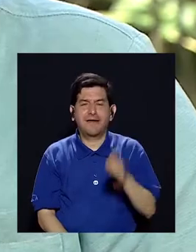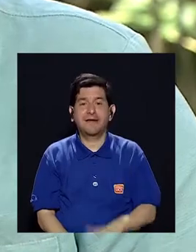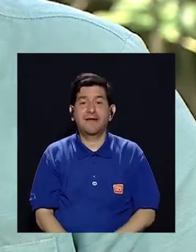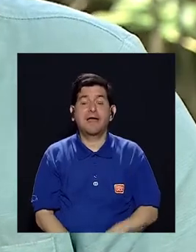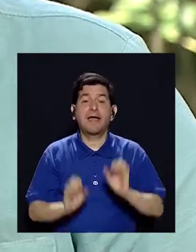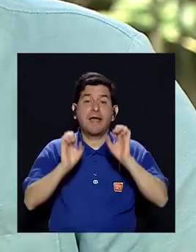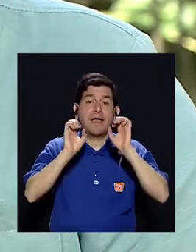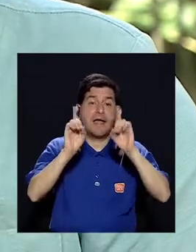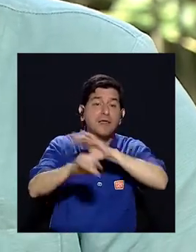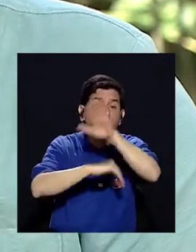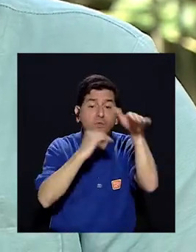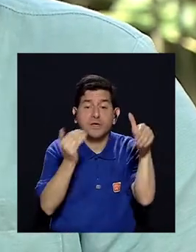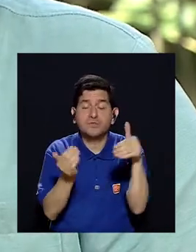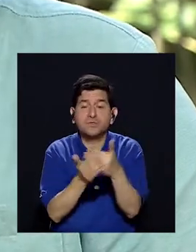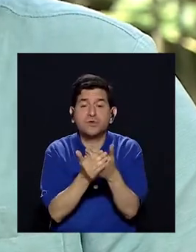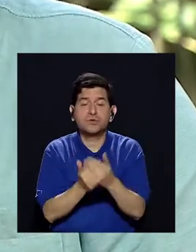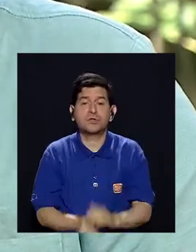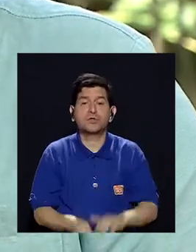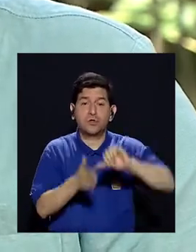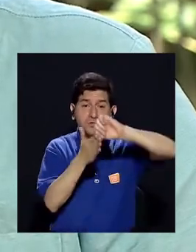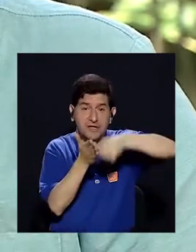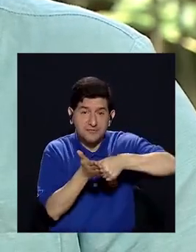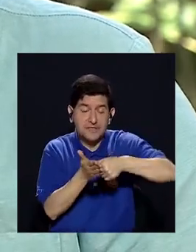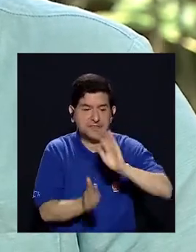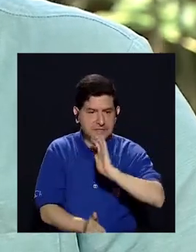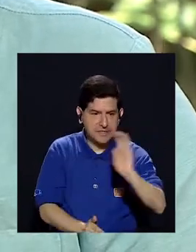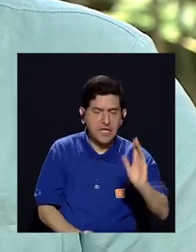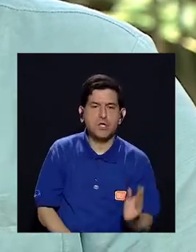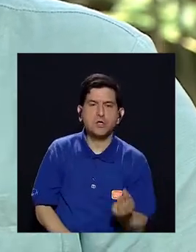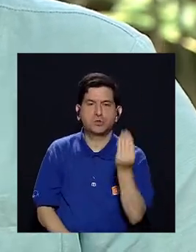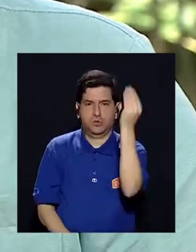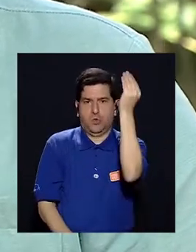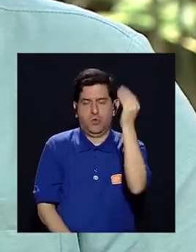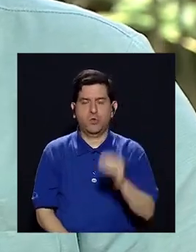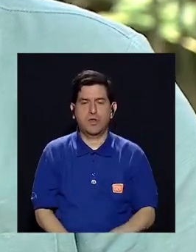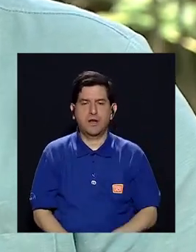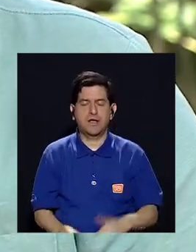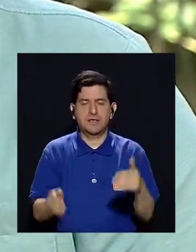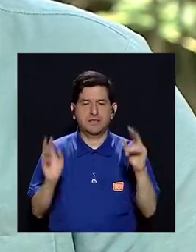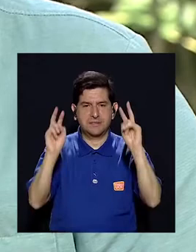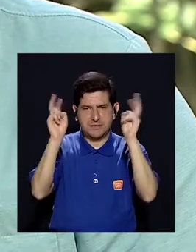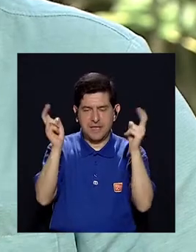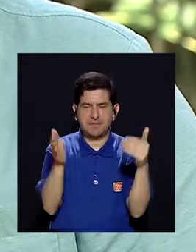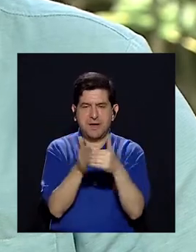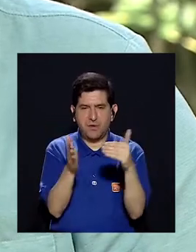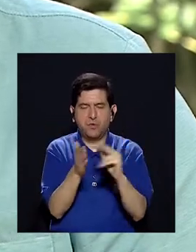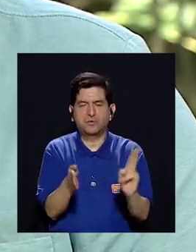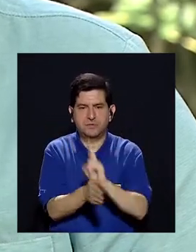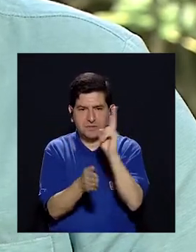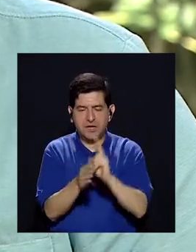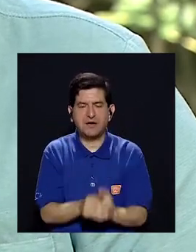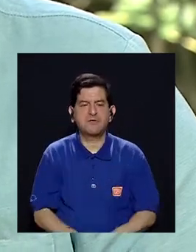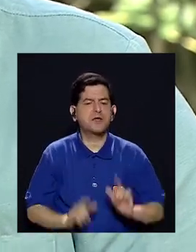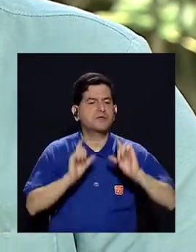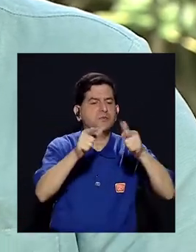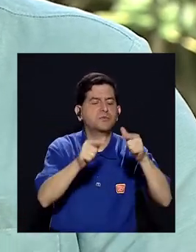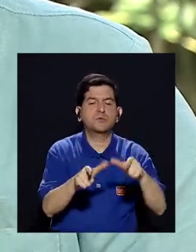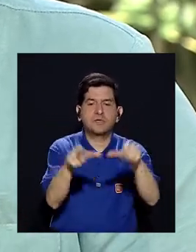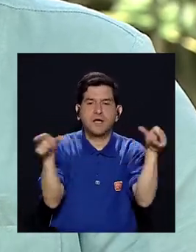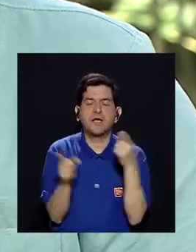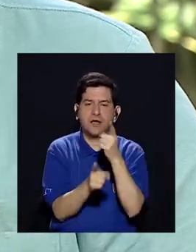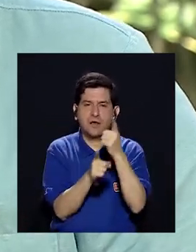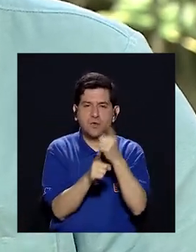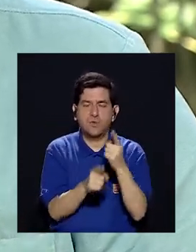la educación de todos, énfasis en los niños, en los jóvenes, de manera que el tema de reciclaje, de depositar los residuos donde